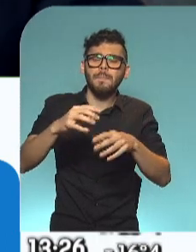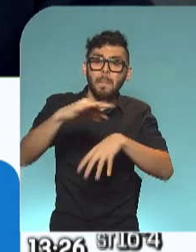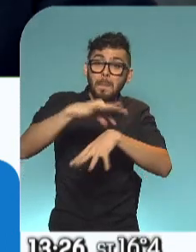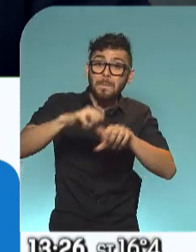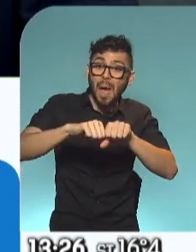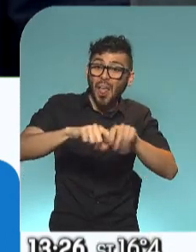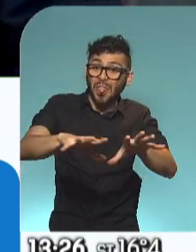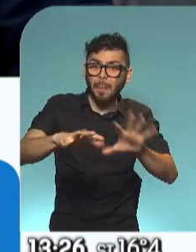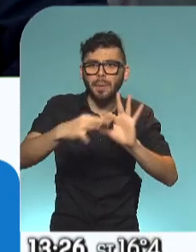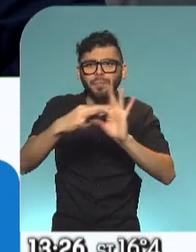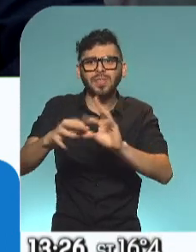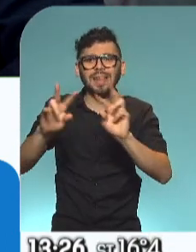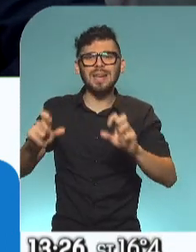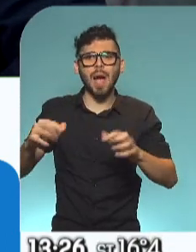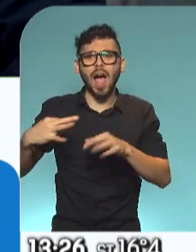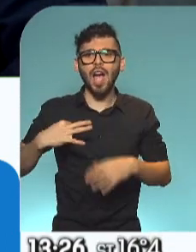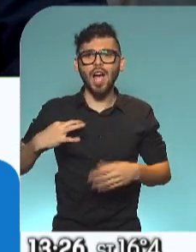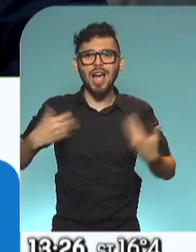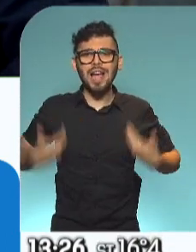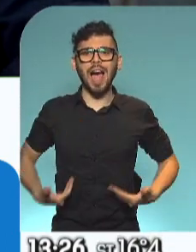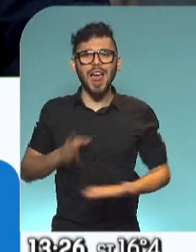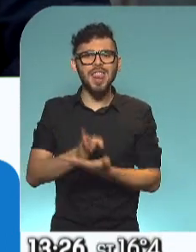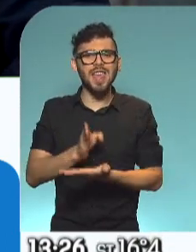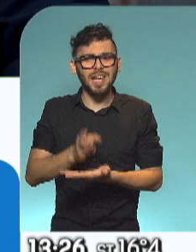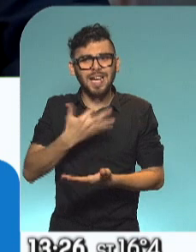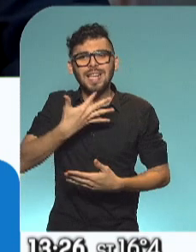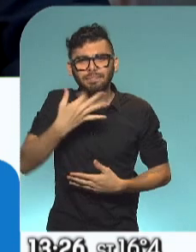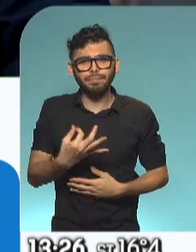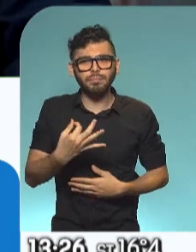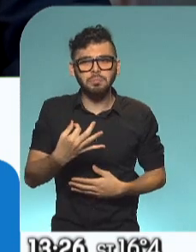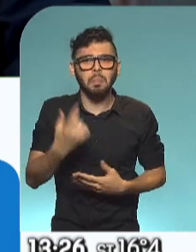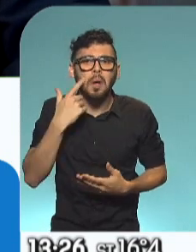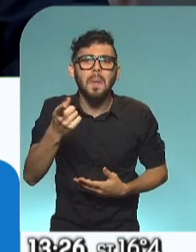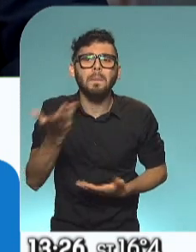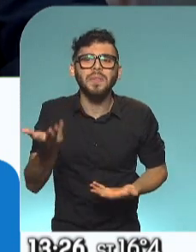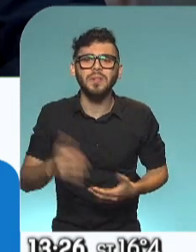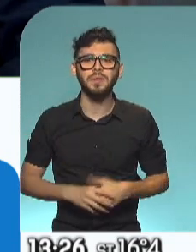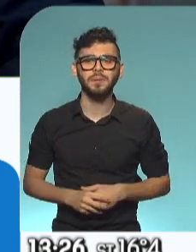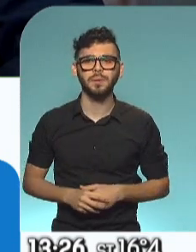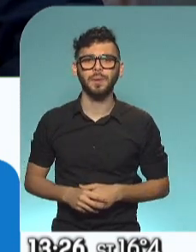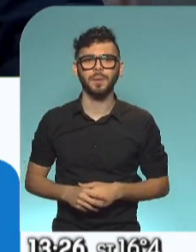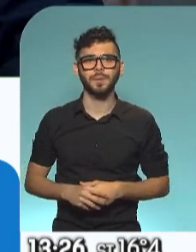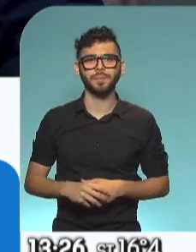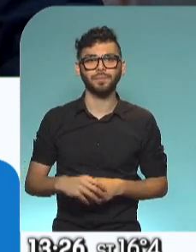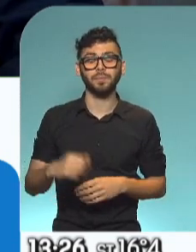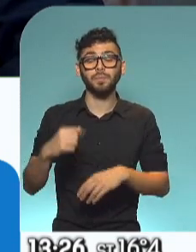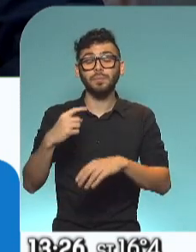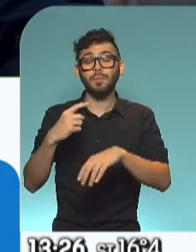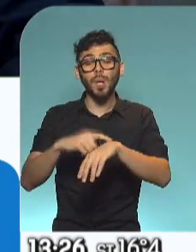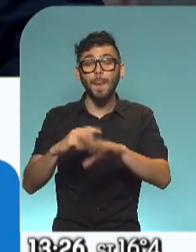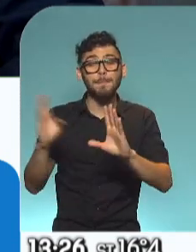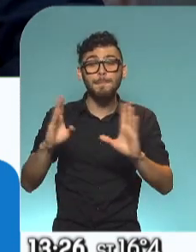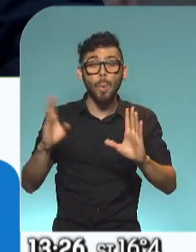la pandemia. Sí, bueno, o sea, el momento más grave, digamos,